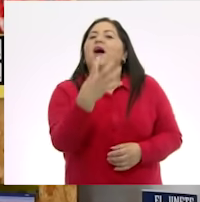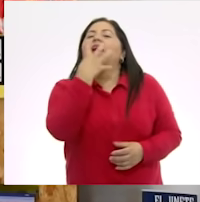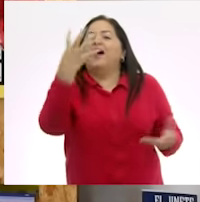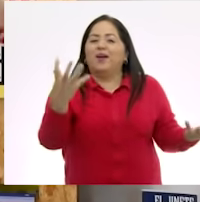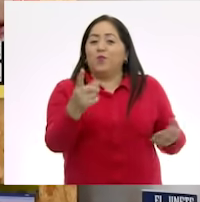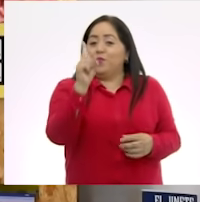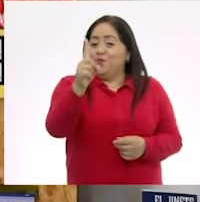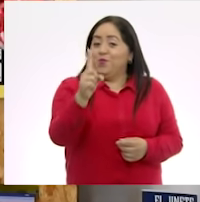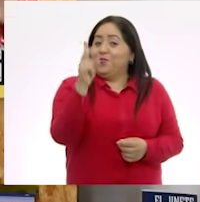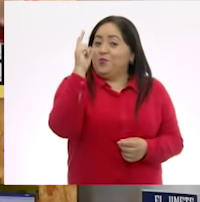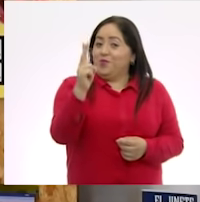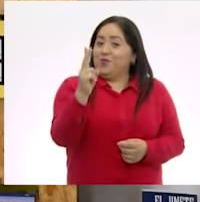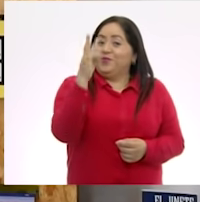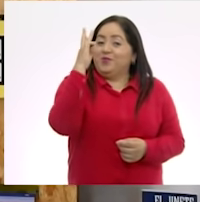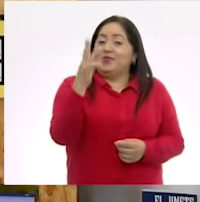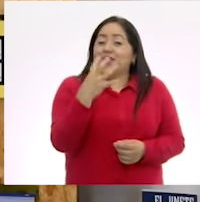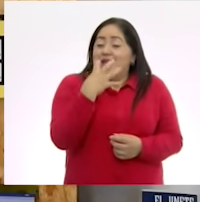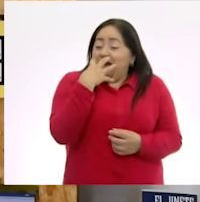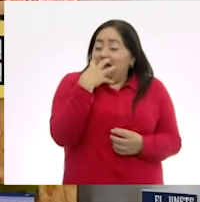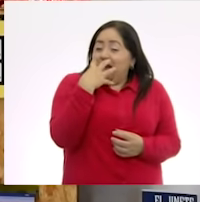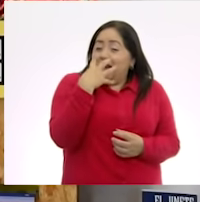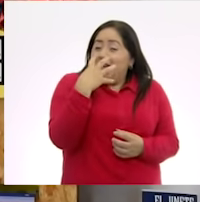una, a las dos, a las tres.